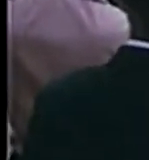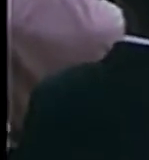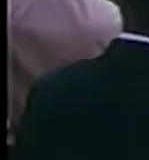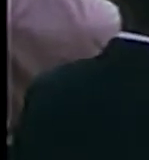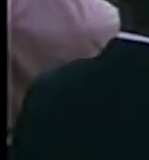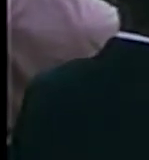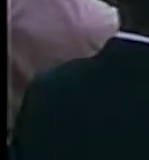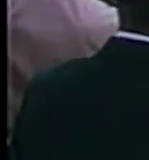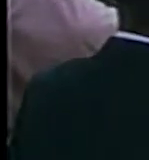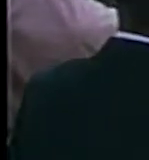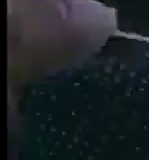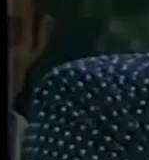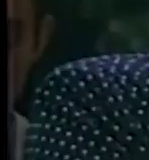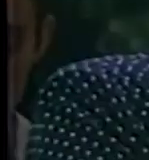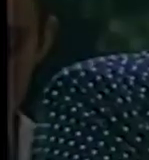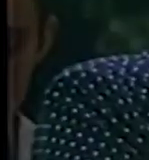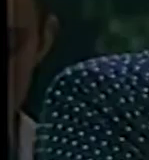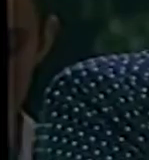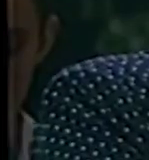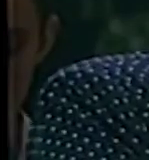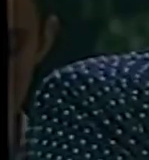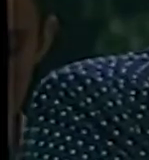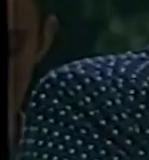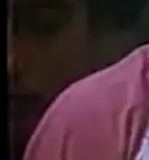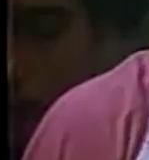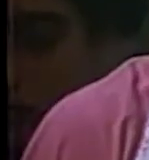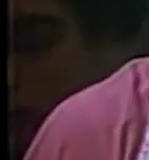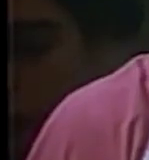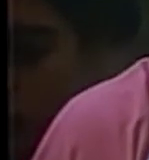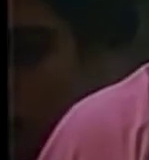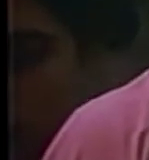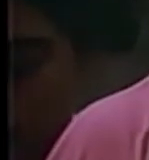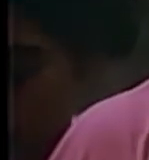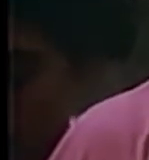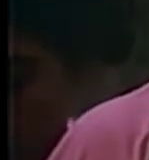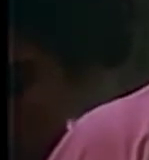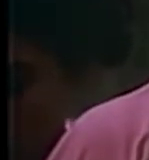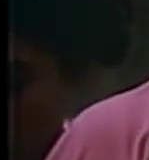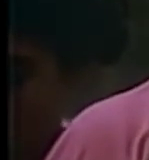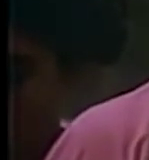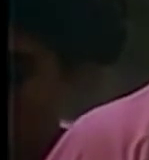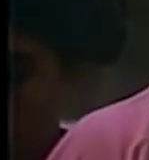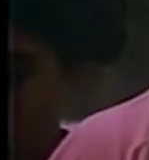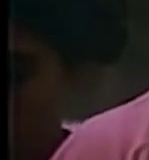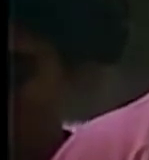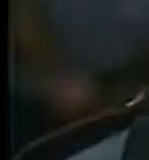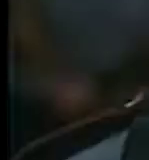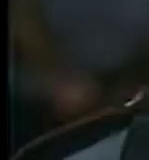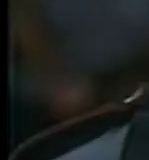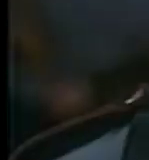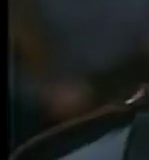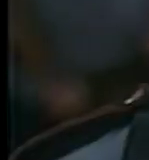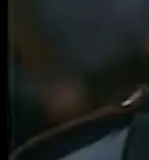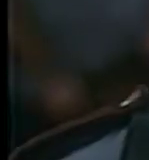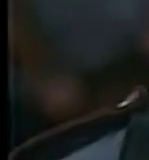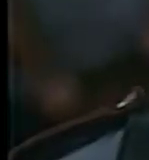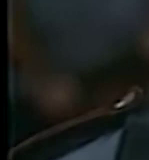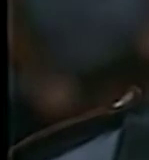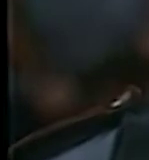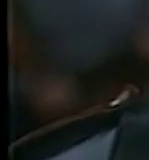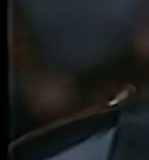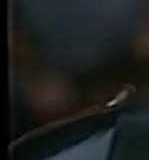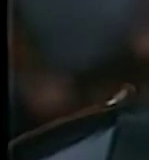¿Dónde está Federico García Lorca? No está aquí, ya lo han visto ustedes. Sí, se fue ya hace días, pero no sabemos dónde. ¿Y por qué se